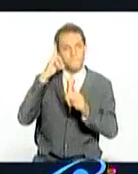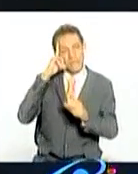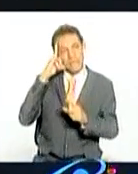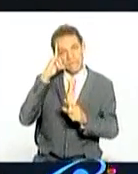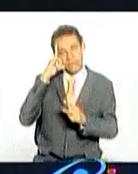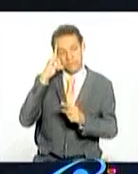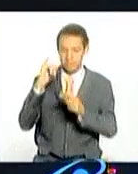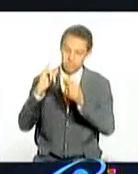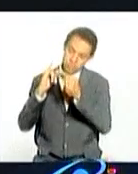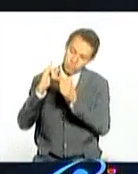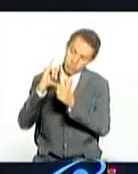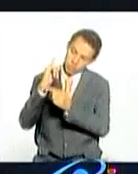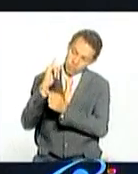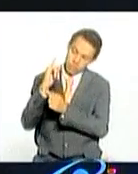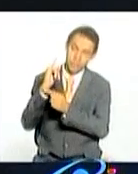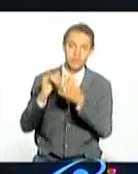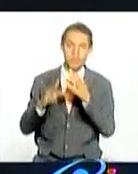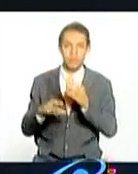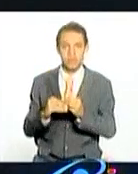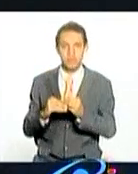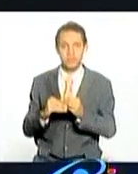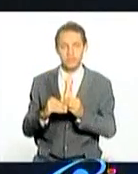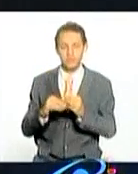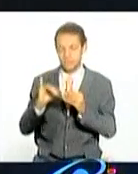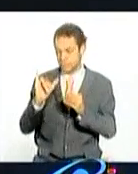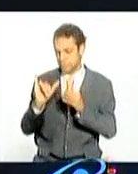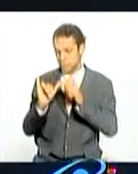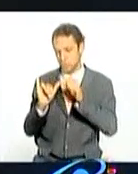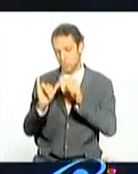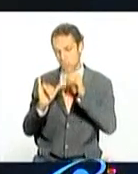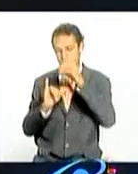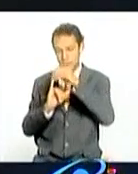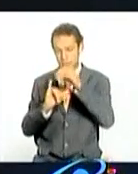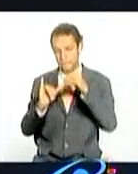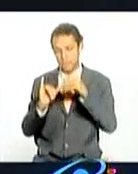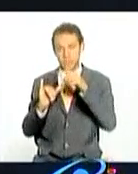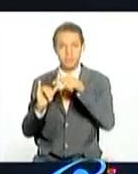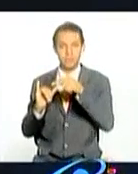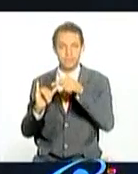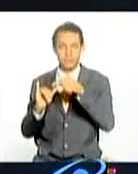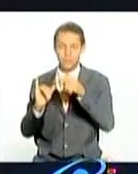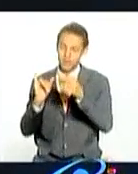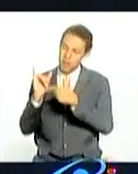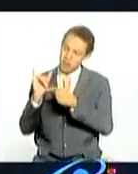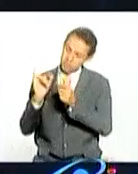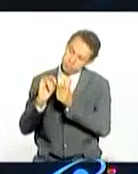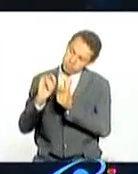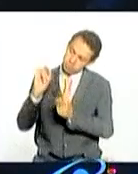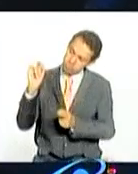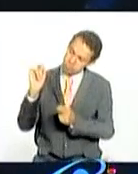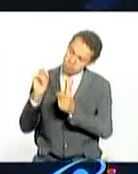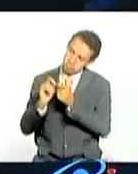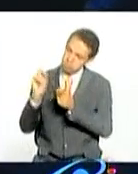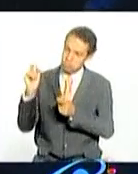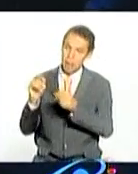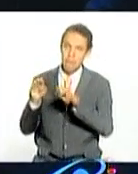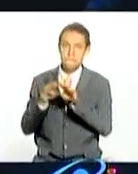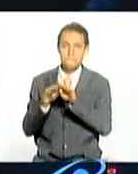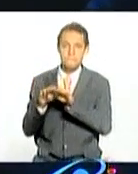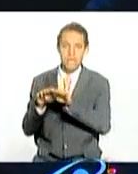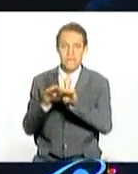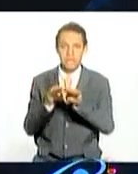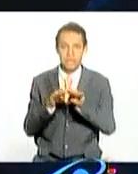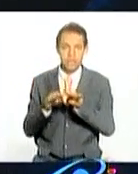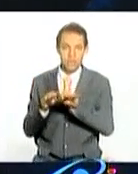vemos inicialmente el útero de su manera longitudinal, que sea uniforme, que los